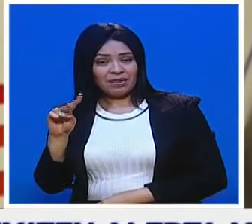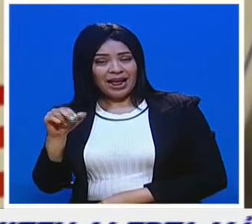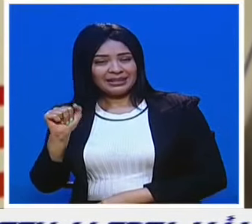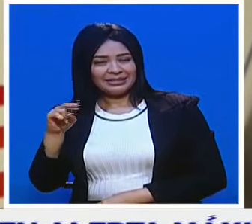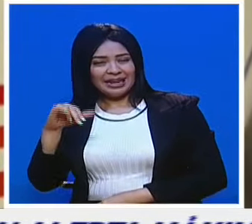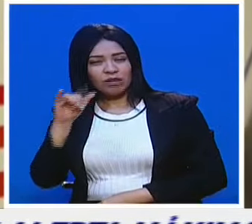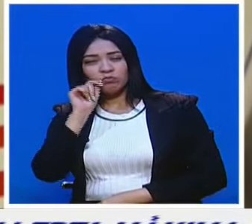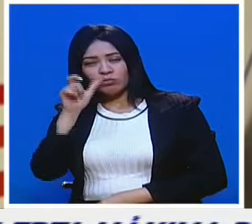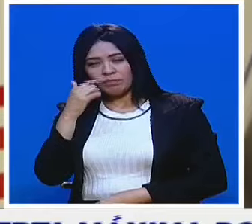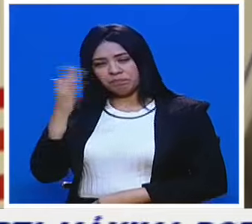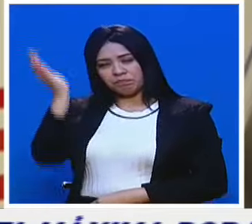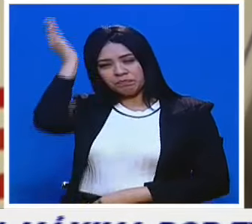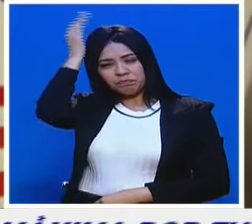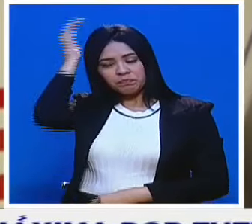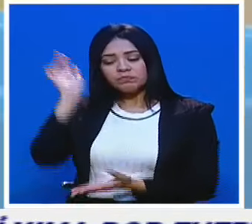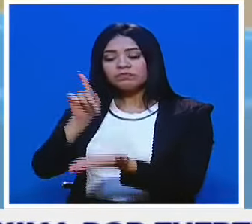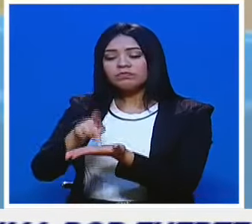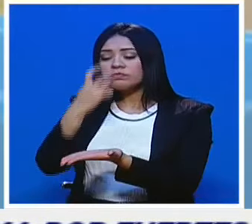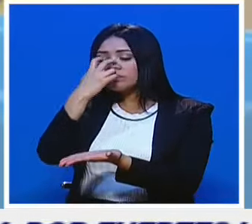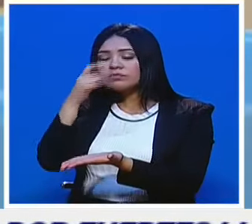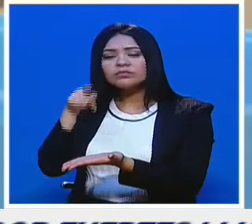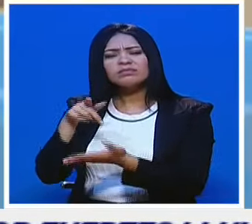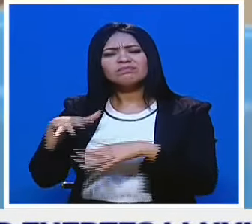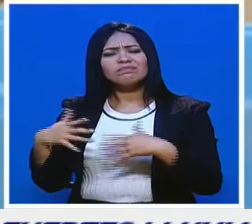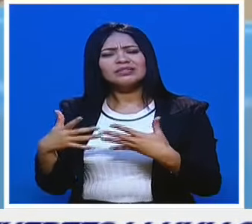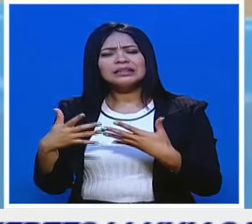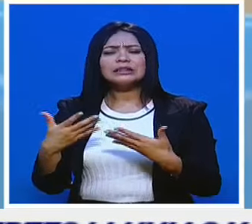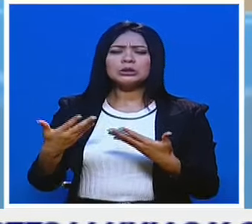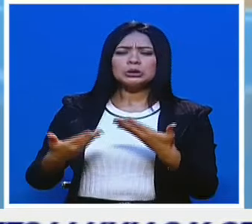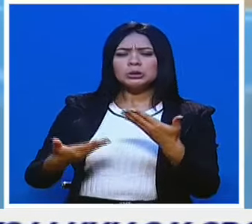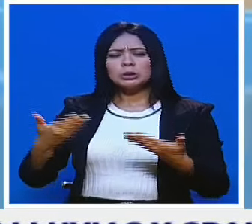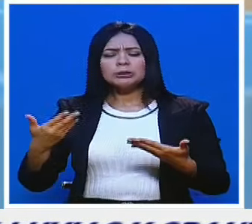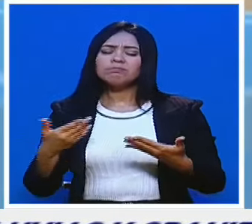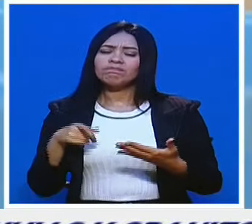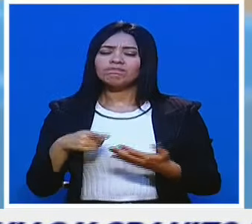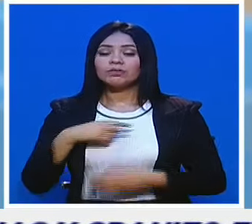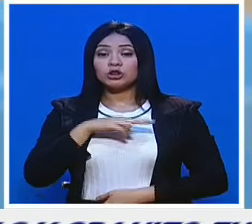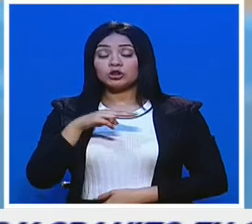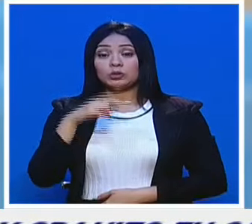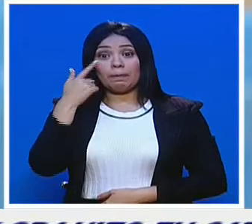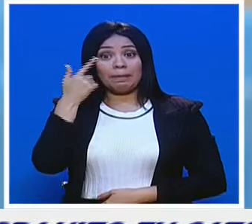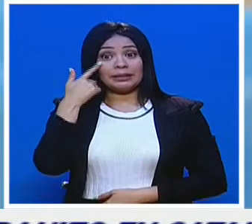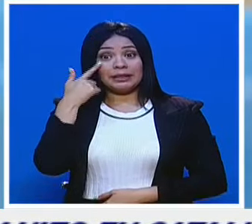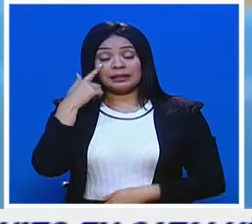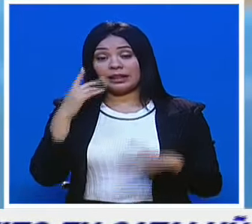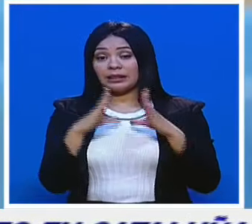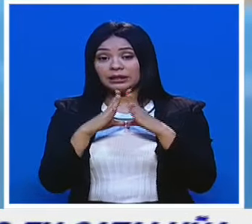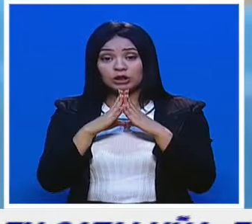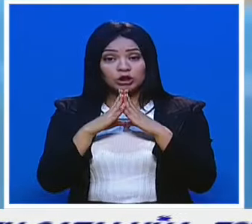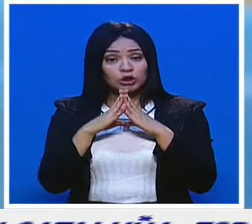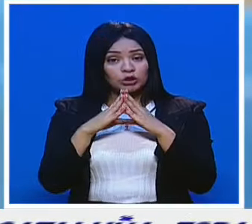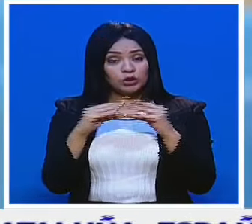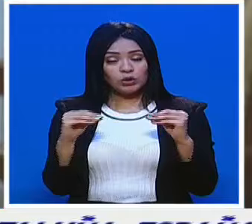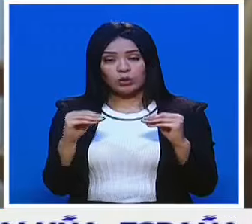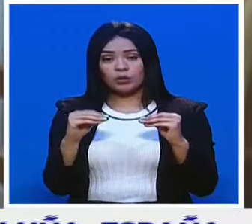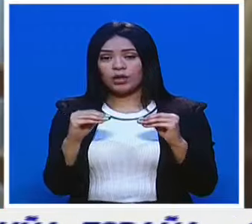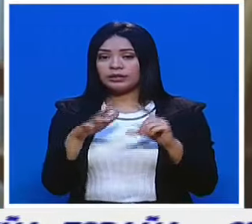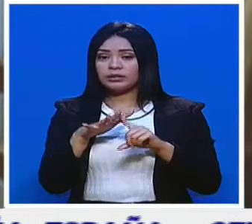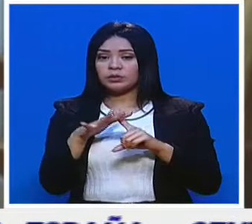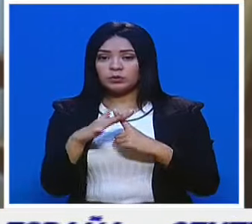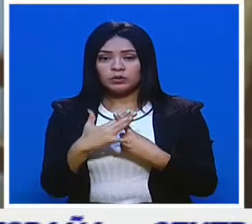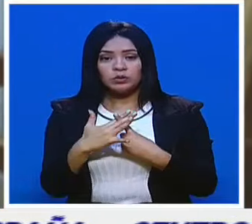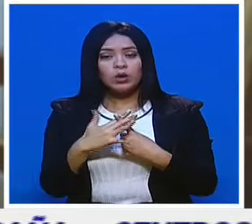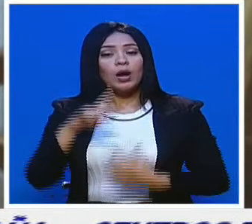en las descalificaciones hacia sus contendientes. Vamos a estar al pendiente porque hay que recordar que en